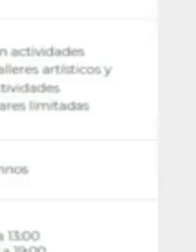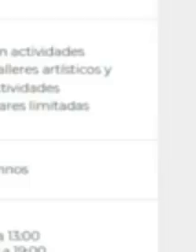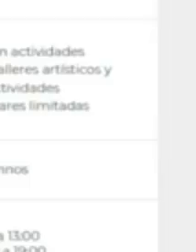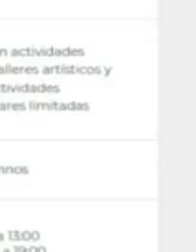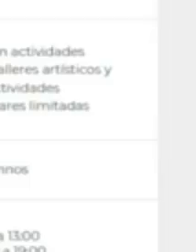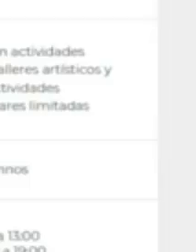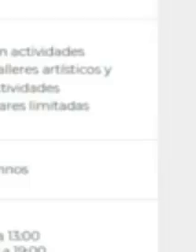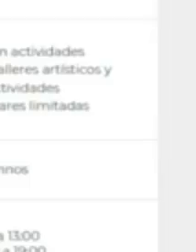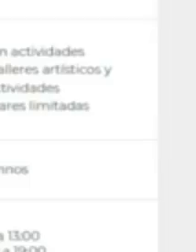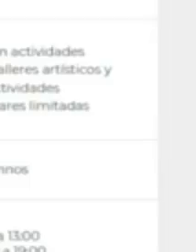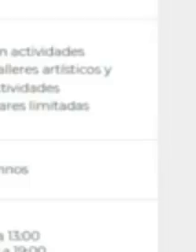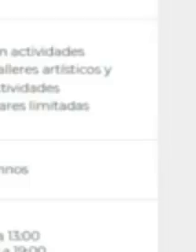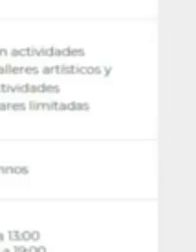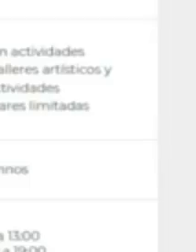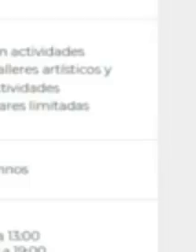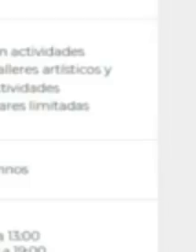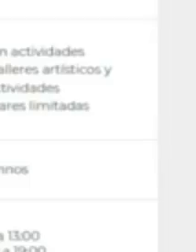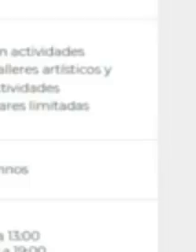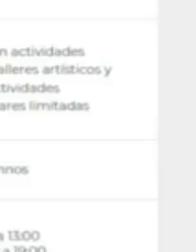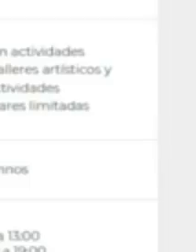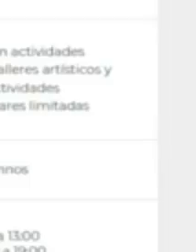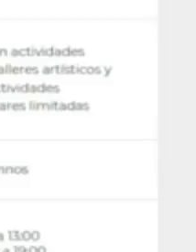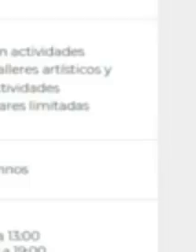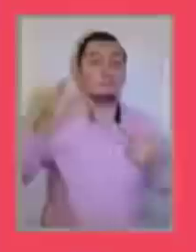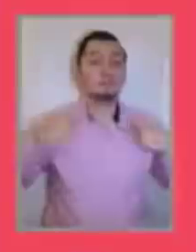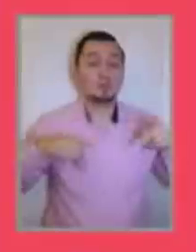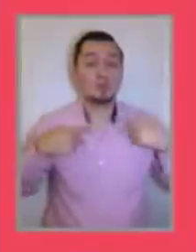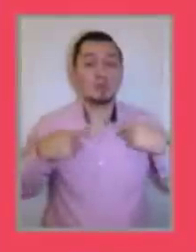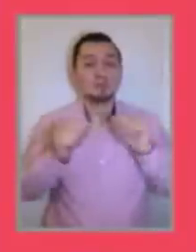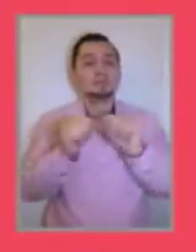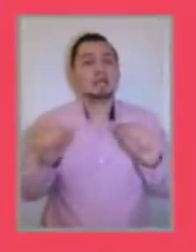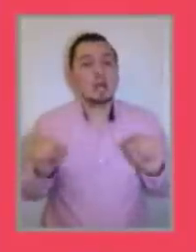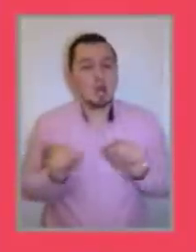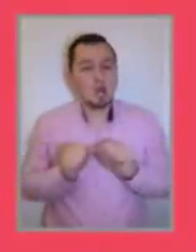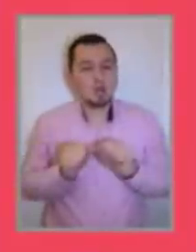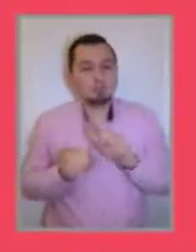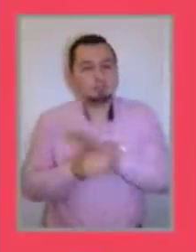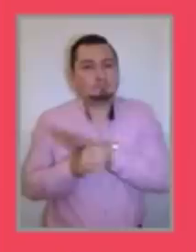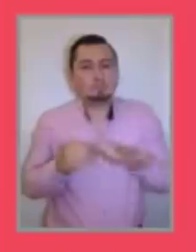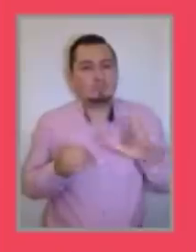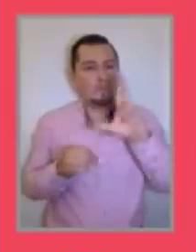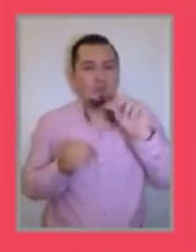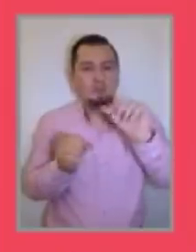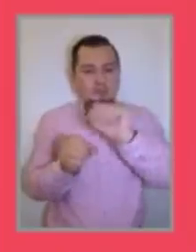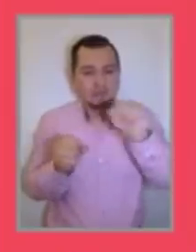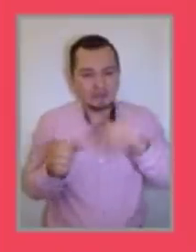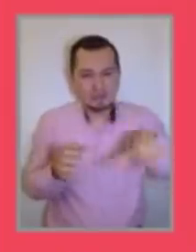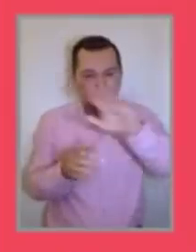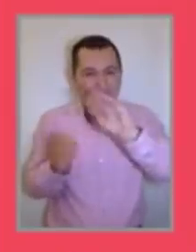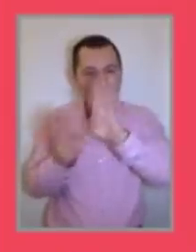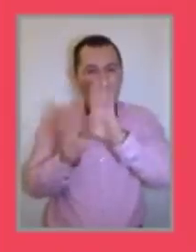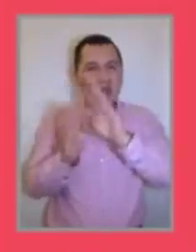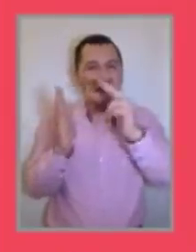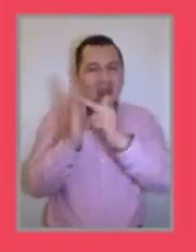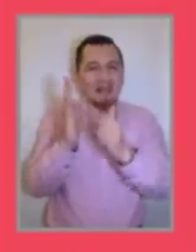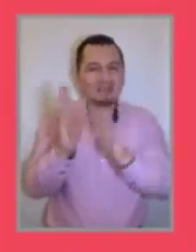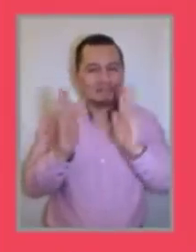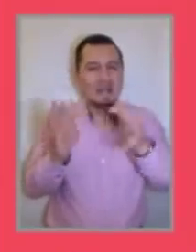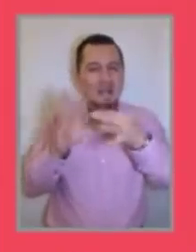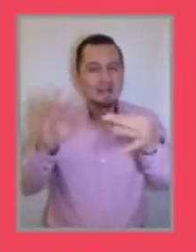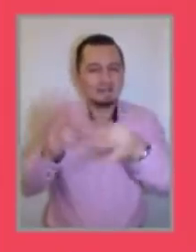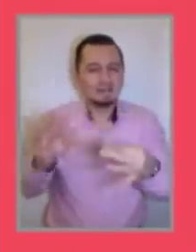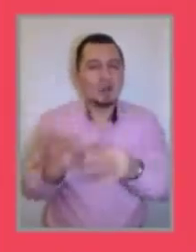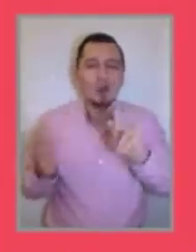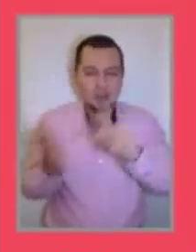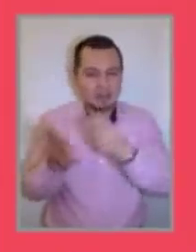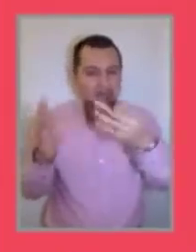también consideraciones de un máximo de 30 personas por aula. Hay que aclarar aquí que estas son disposiciones generales. Si en alguna escuela sus aulas